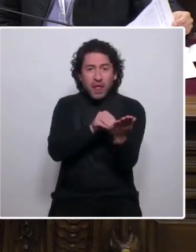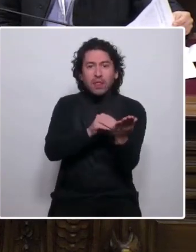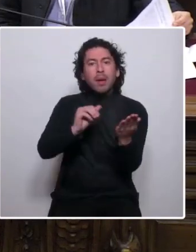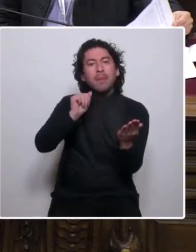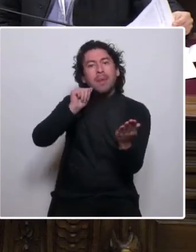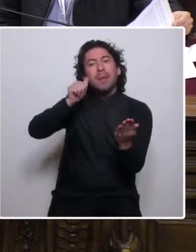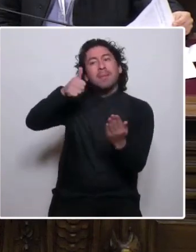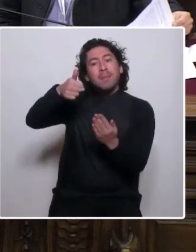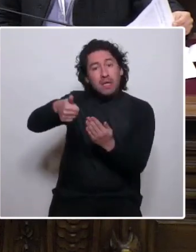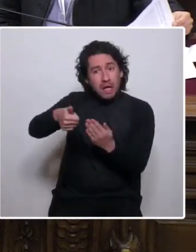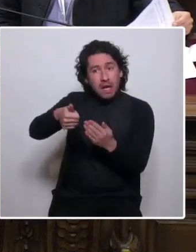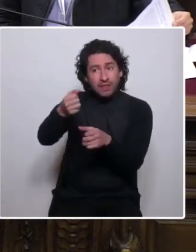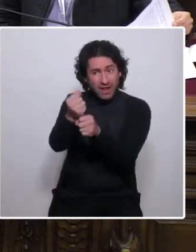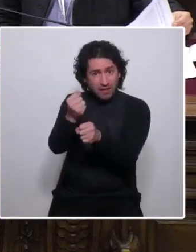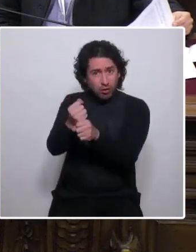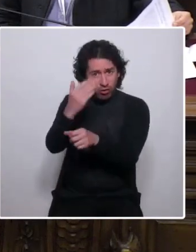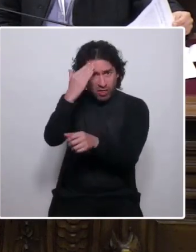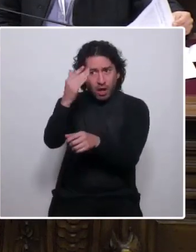siguiente hábil.